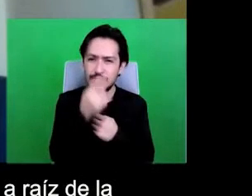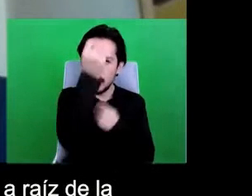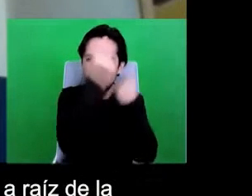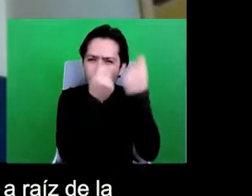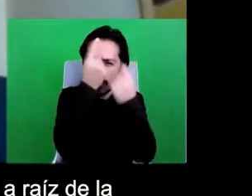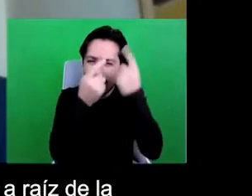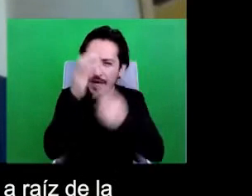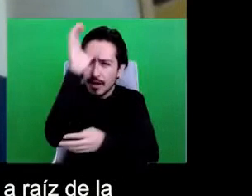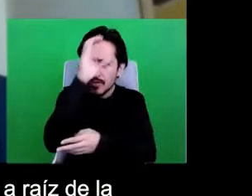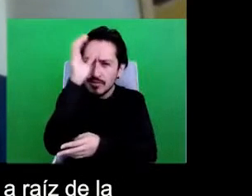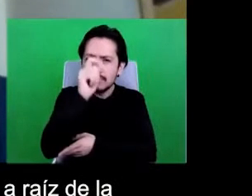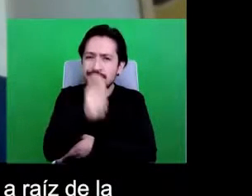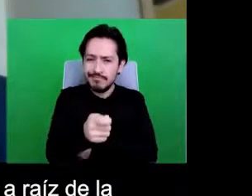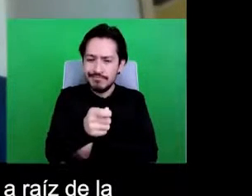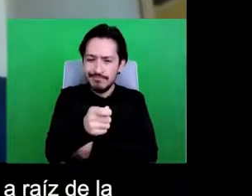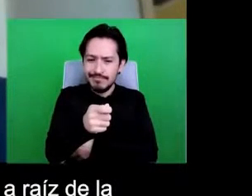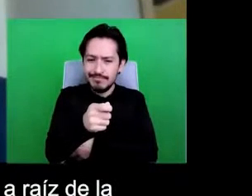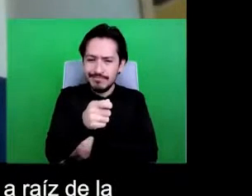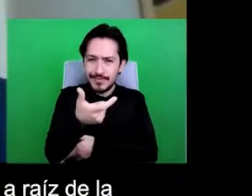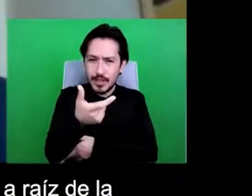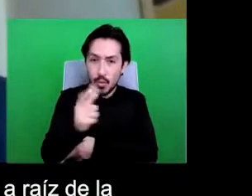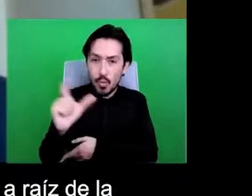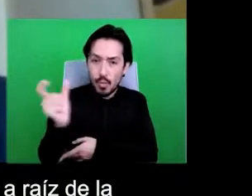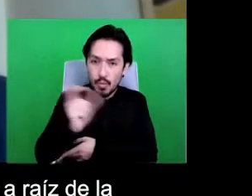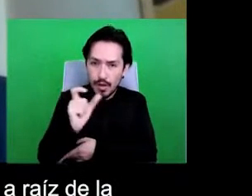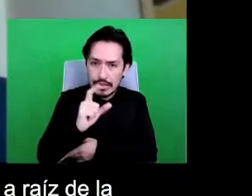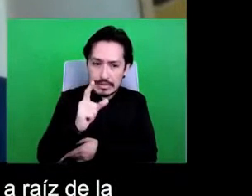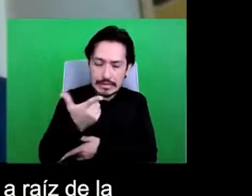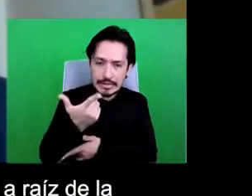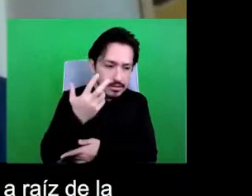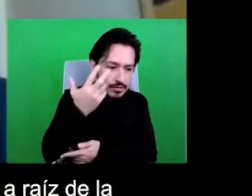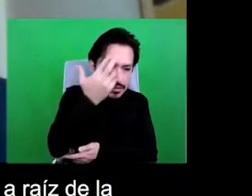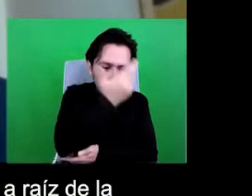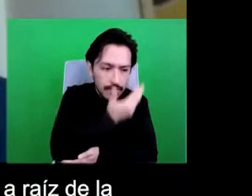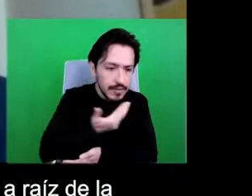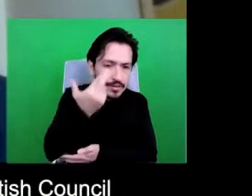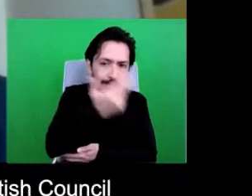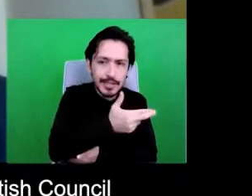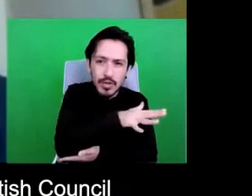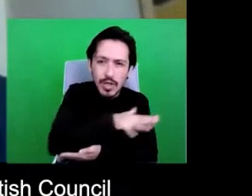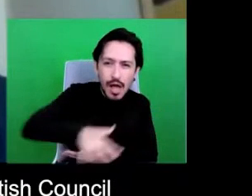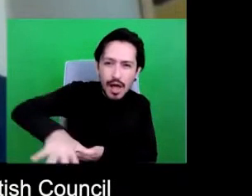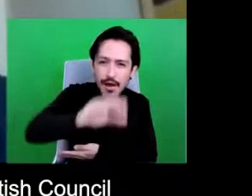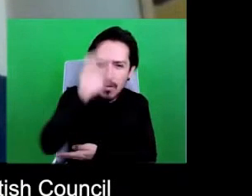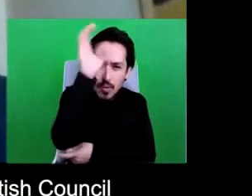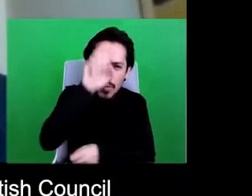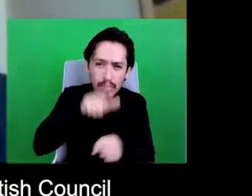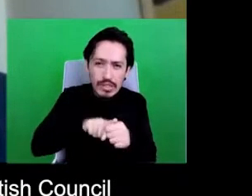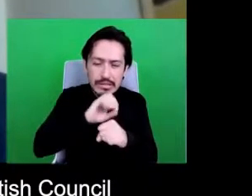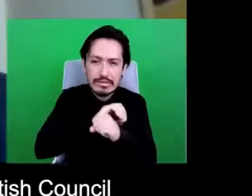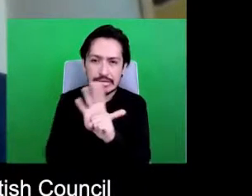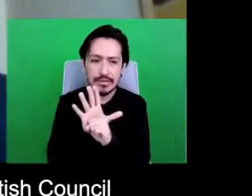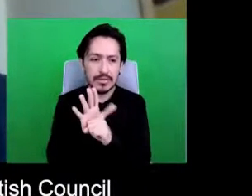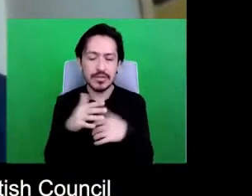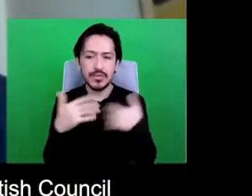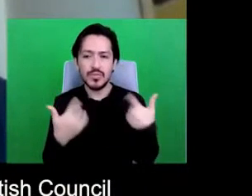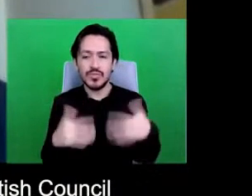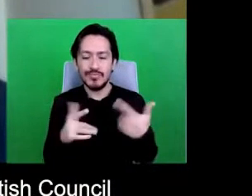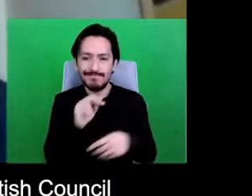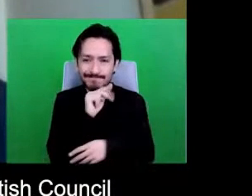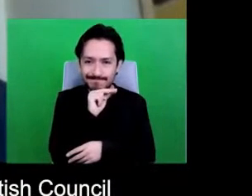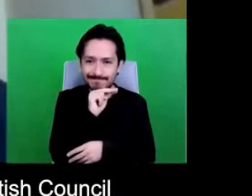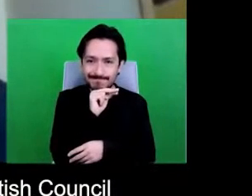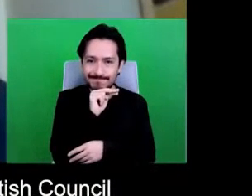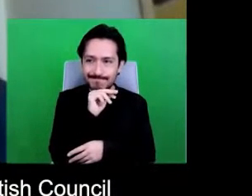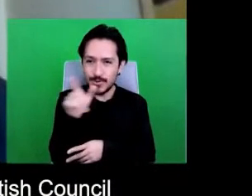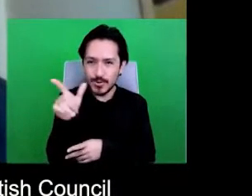un programa que surgió a raíz de la revisión del impacto de la pandemia en el sector cultural. Fue un momento en el que las conversaciones entre el British